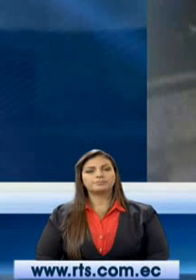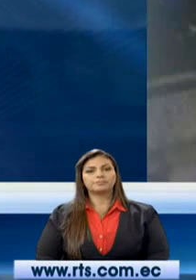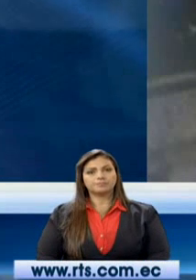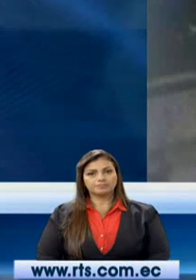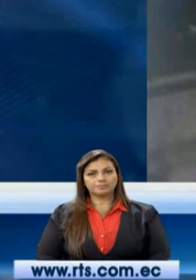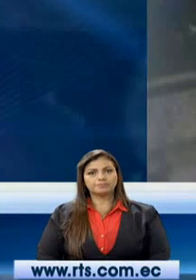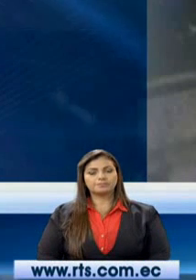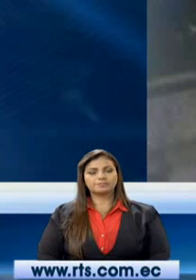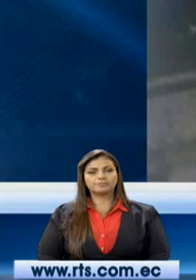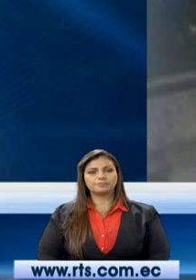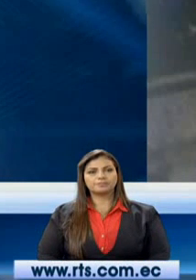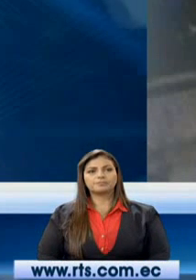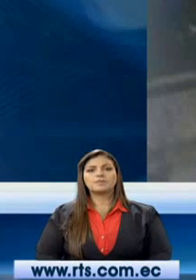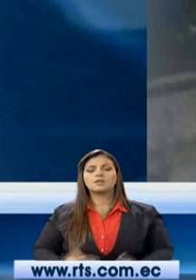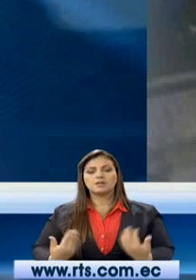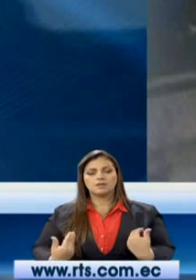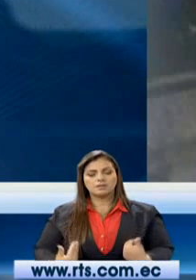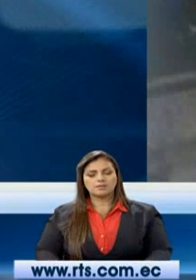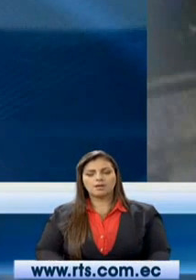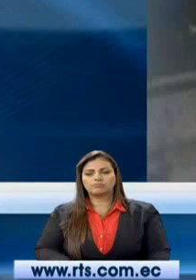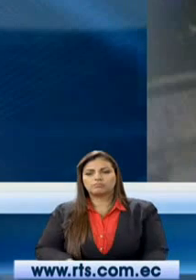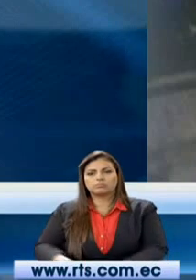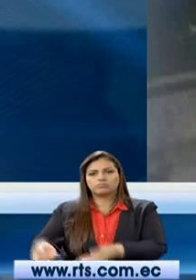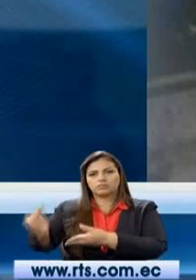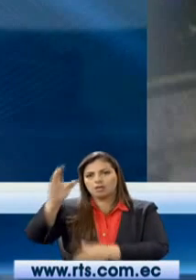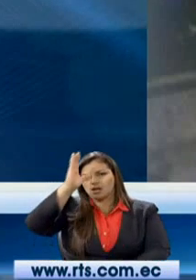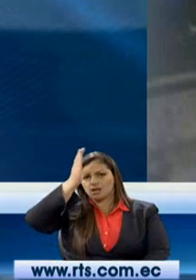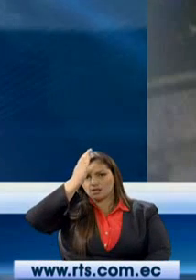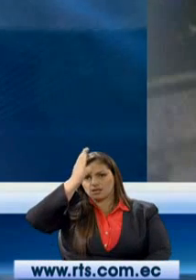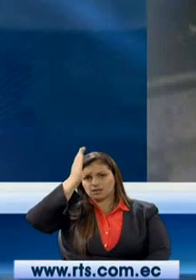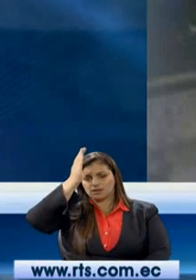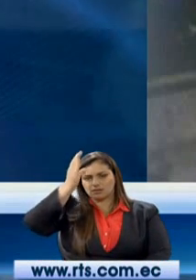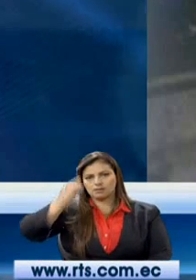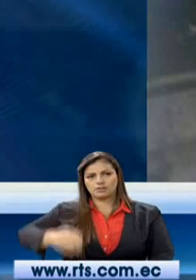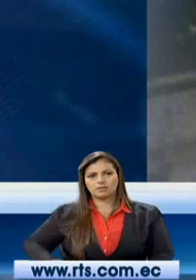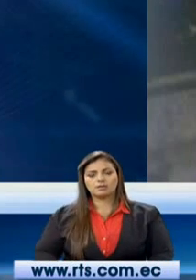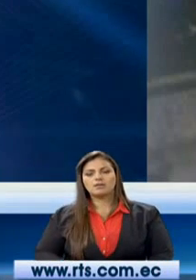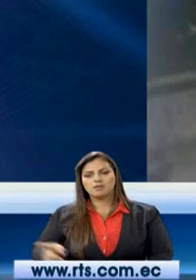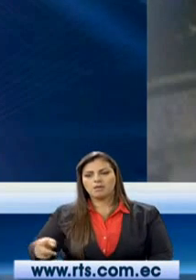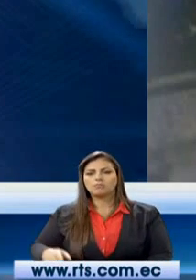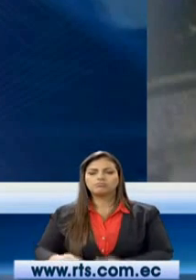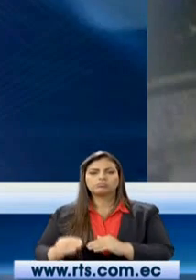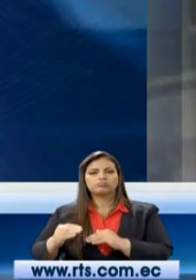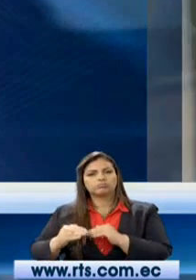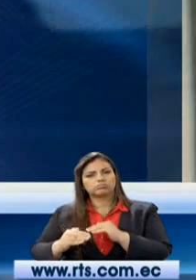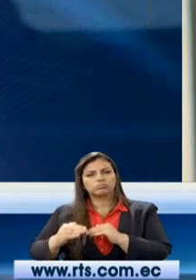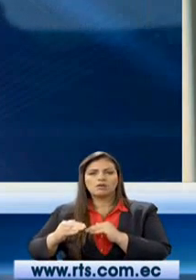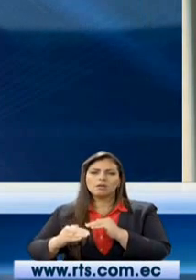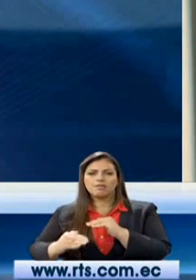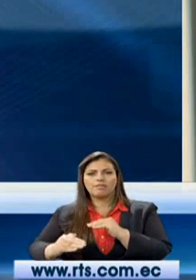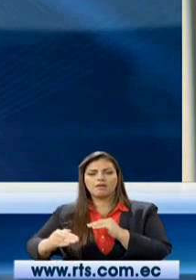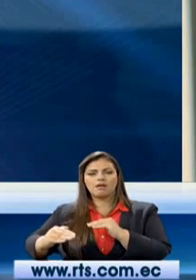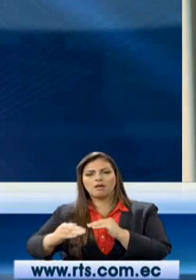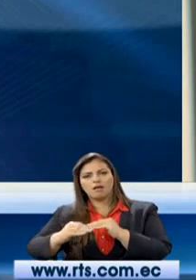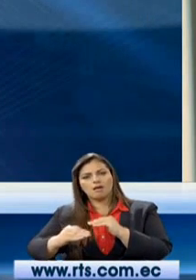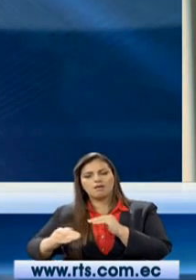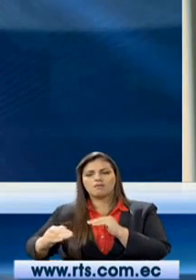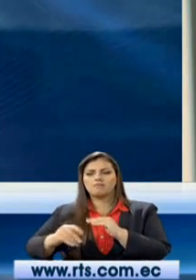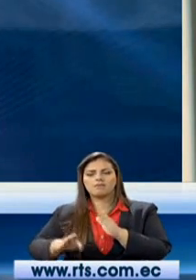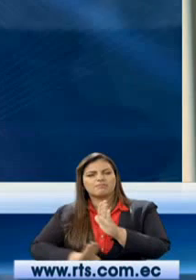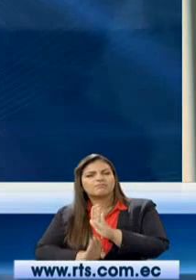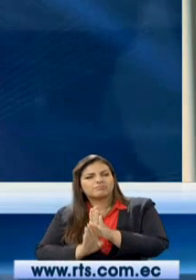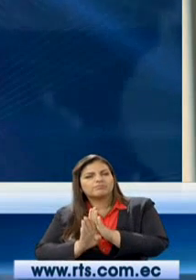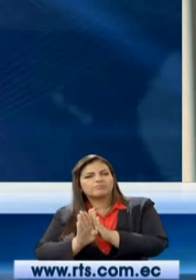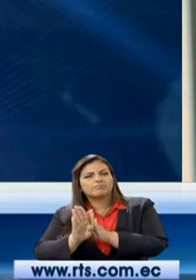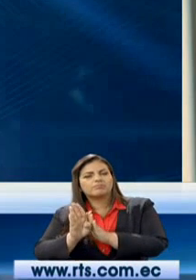de conocimiento. Y fue internado en una clínica y ya está, por lo menos, estable. Mira tú, en todo caso, Hugo,